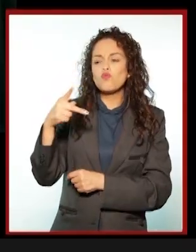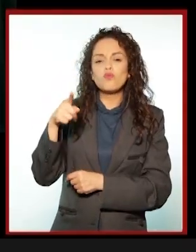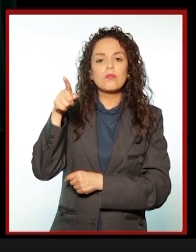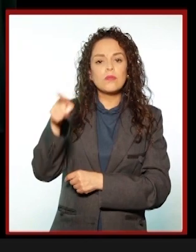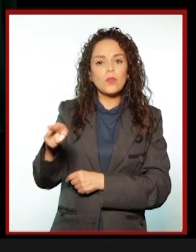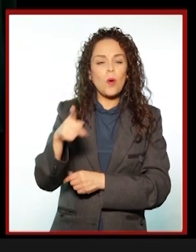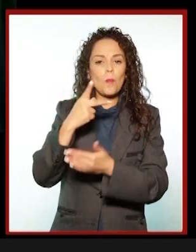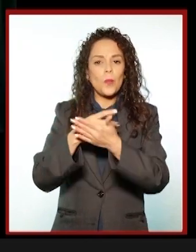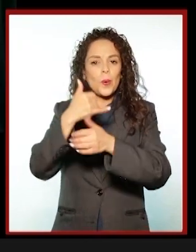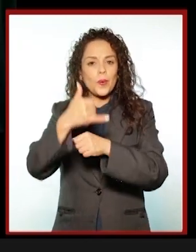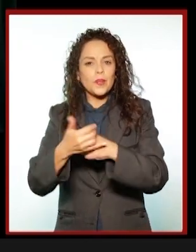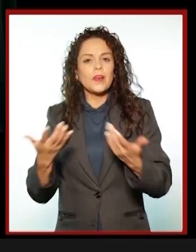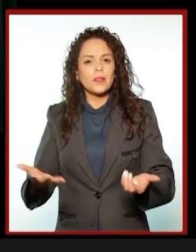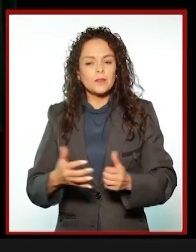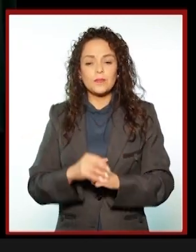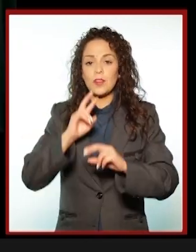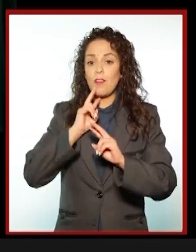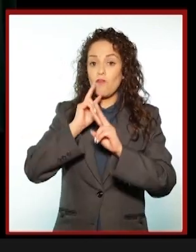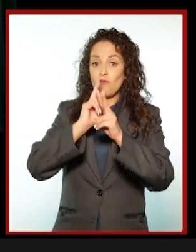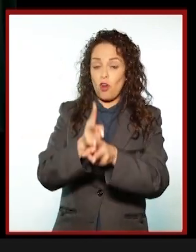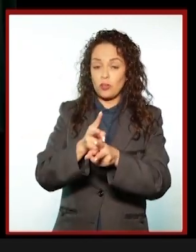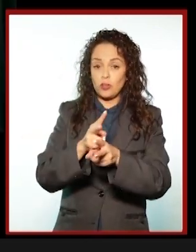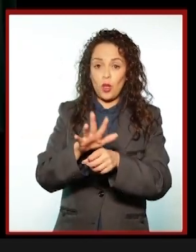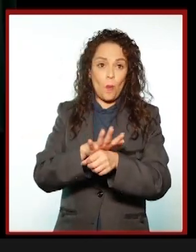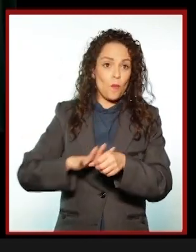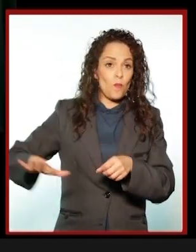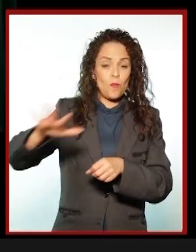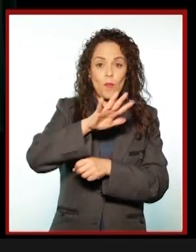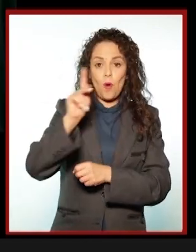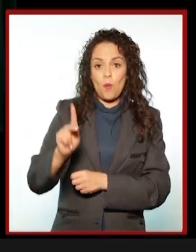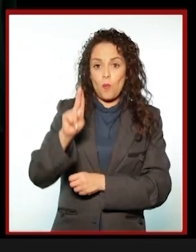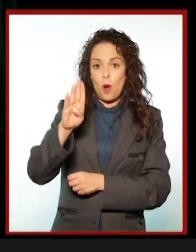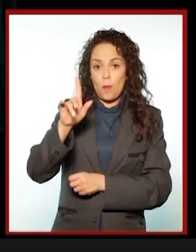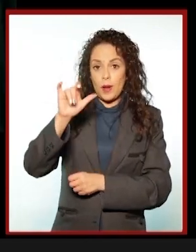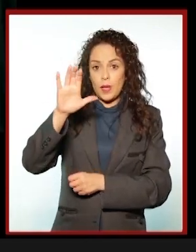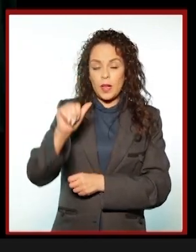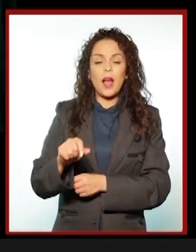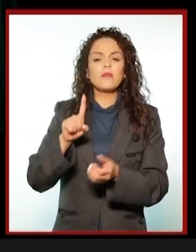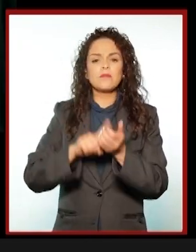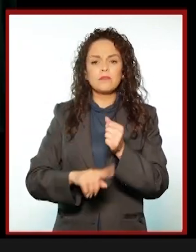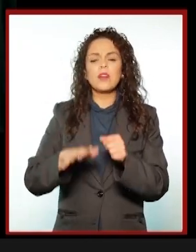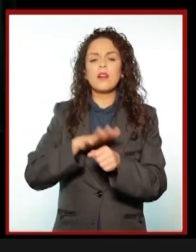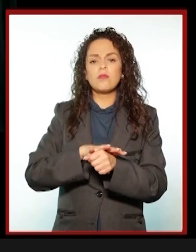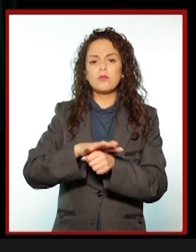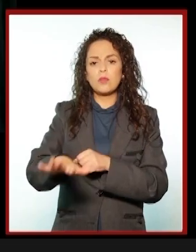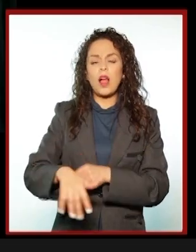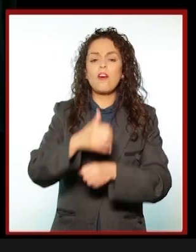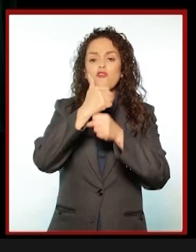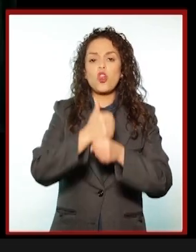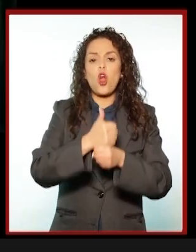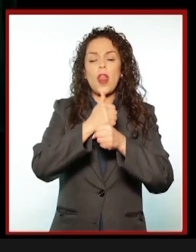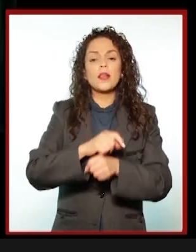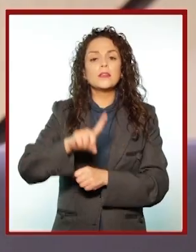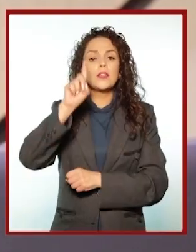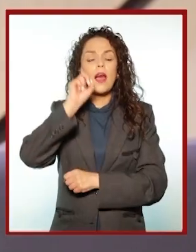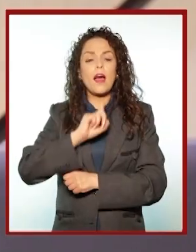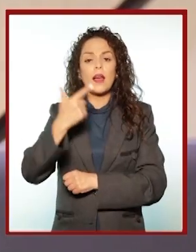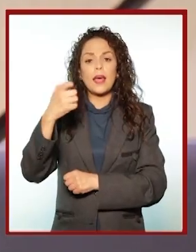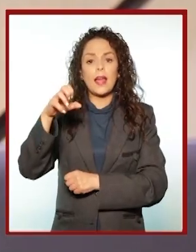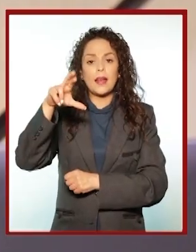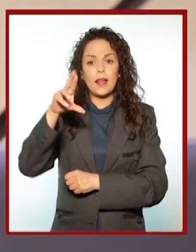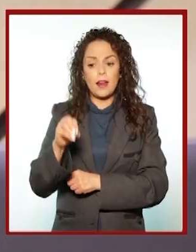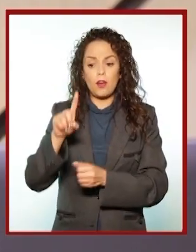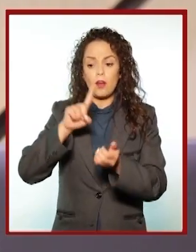la problemática que le da origen al proyecto Voz Pública es el de violencia de género en el contexto